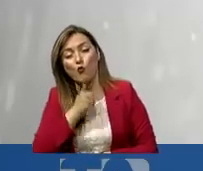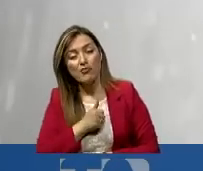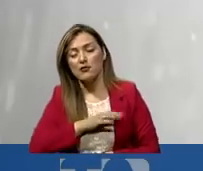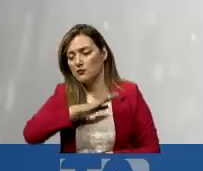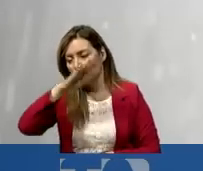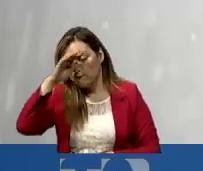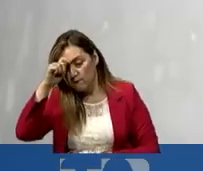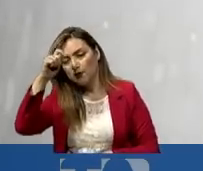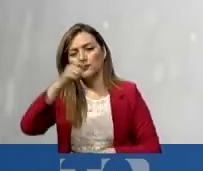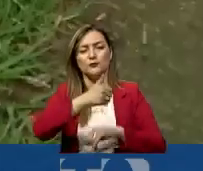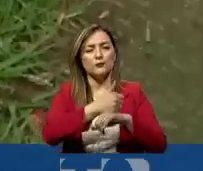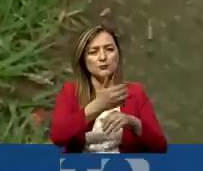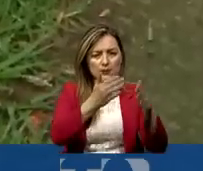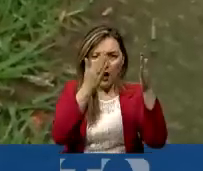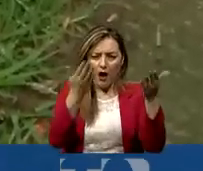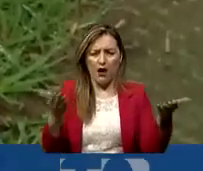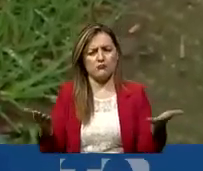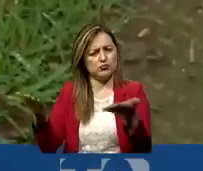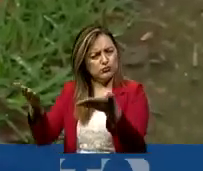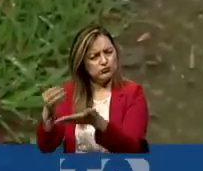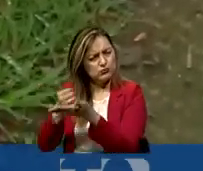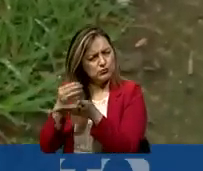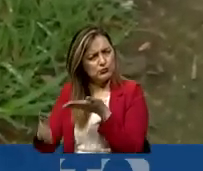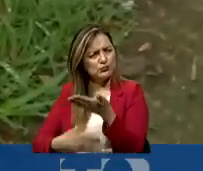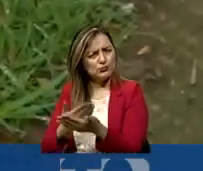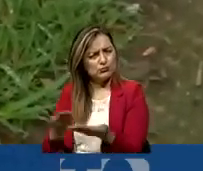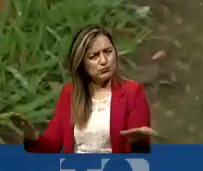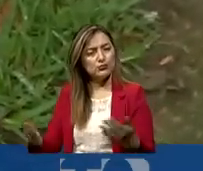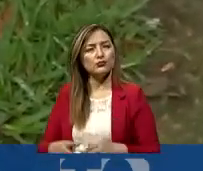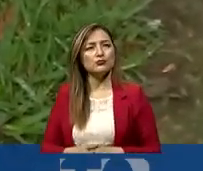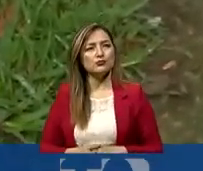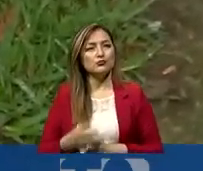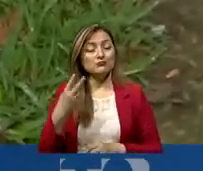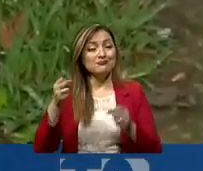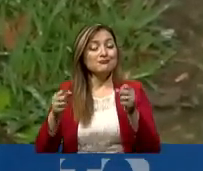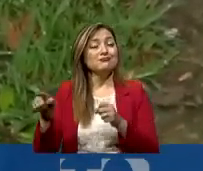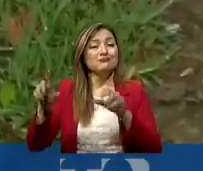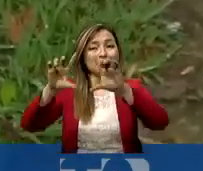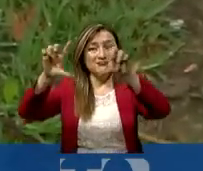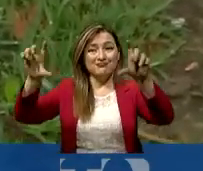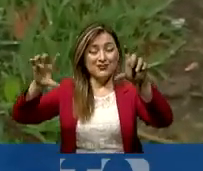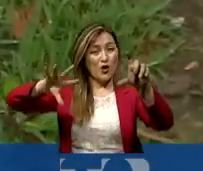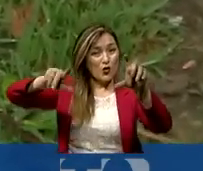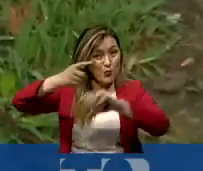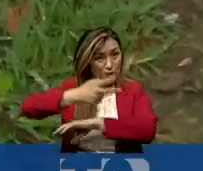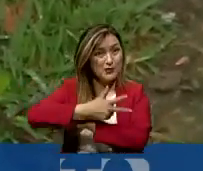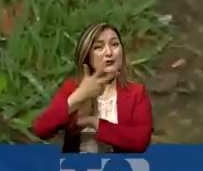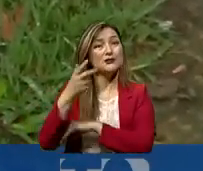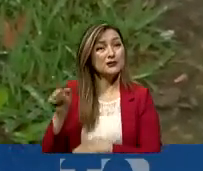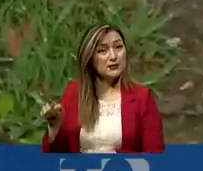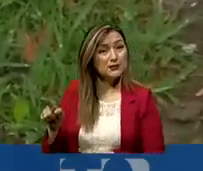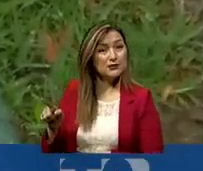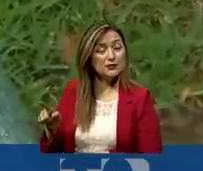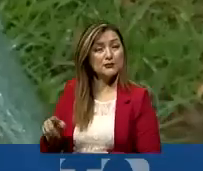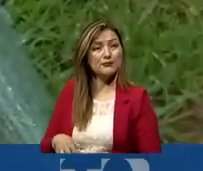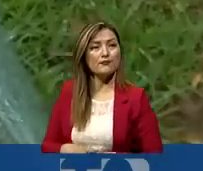que nos puedan ayudar a todos nosotros. Silvana, estamos viendo en este momento justo en imágenes un parabrisas. Este corresponde al robo de hace tres días. ¿Es un robo nuevo?